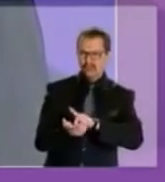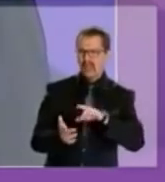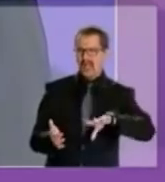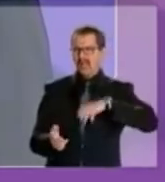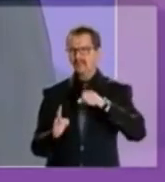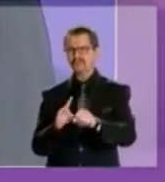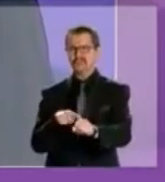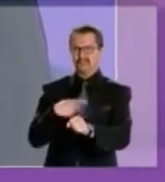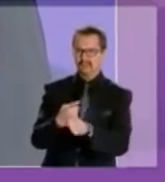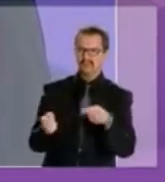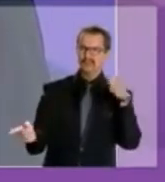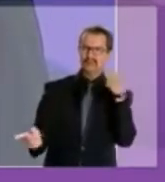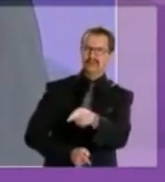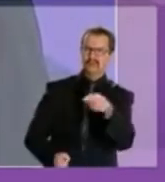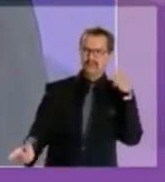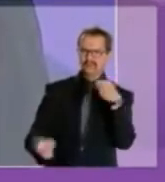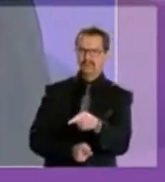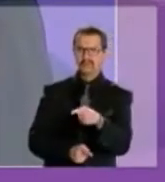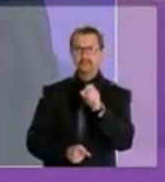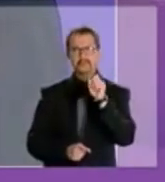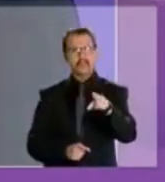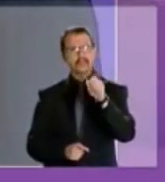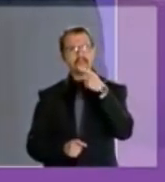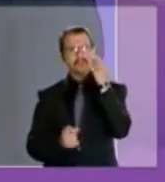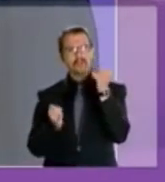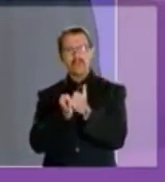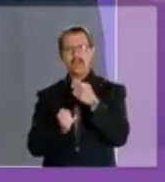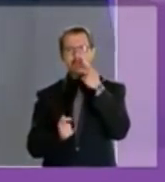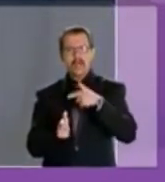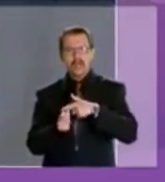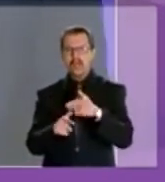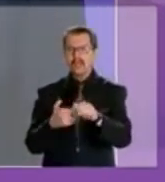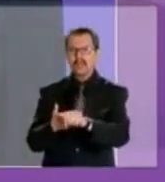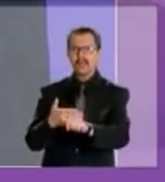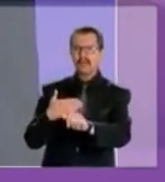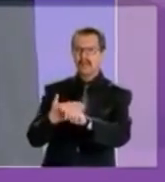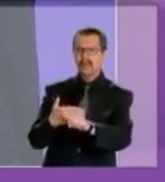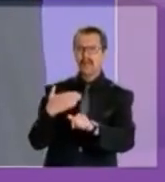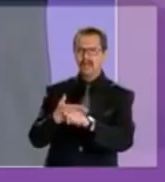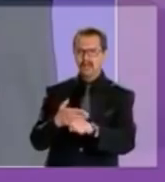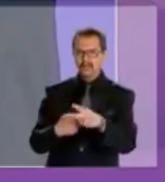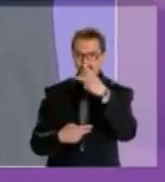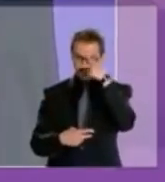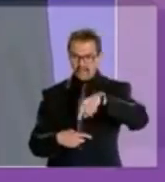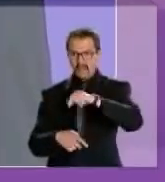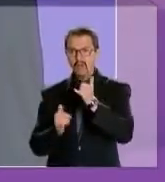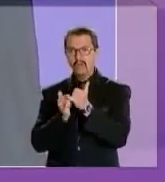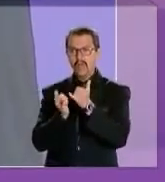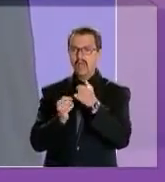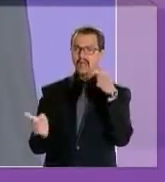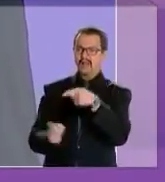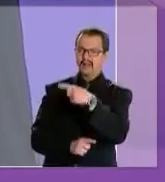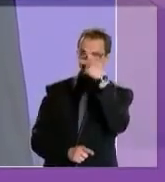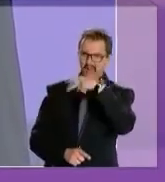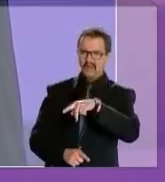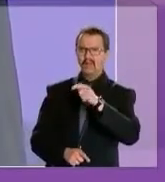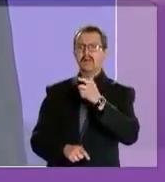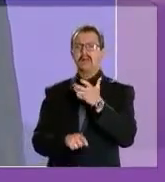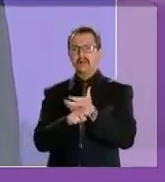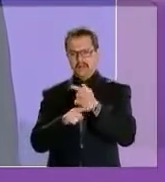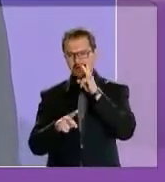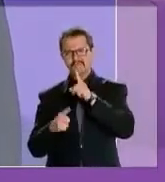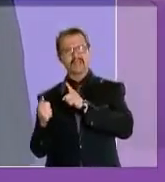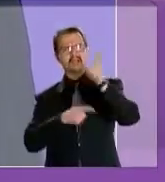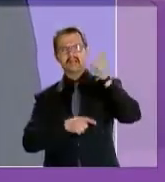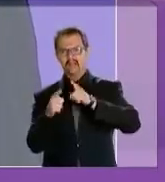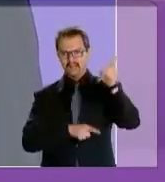ha lastimado y ofendido a millones de familias mexicanas aquí y allá usted ha dicho que va a convencer a trump de moderarse